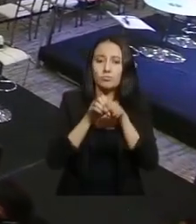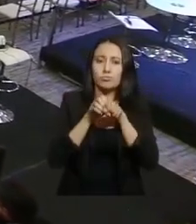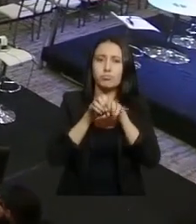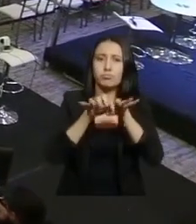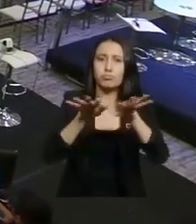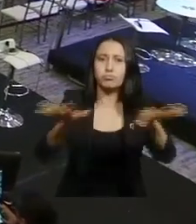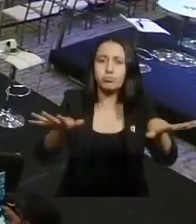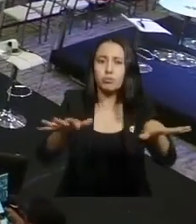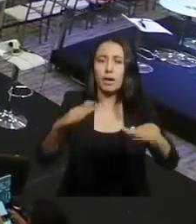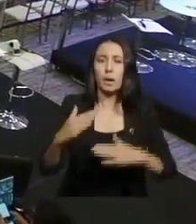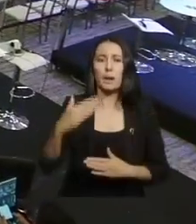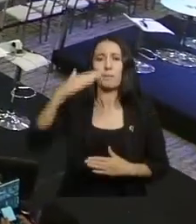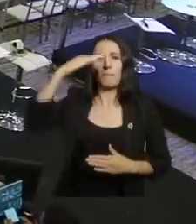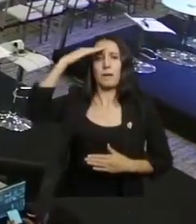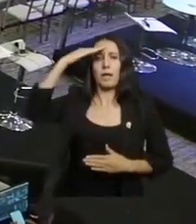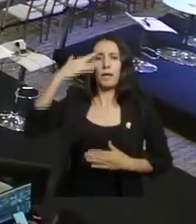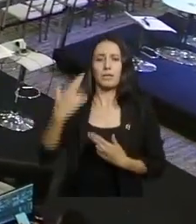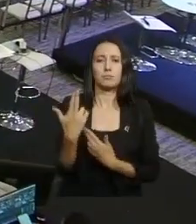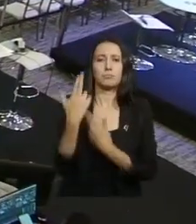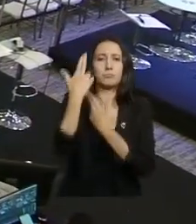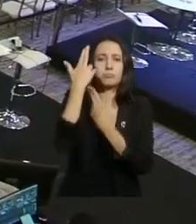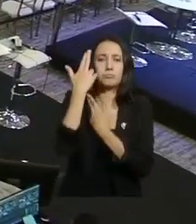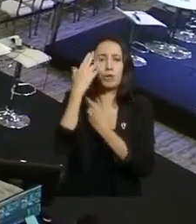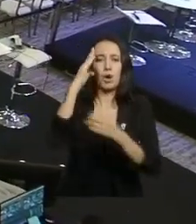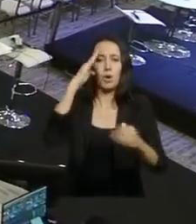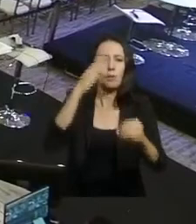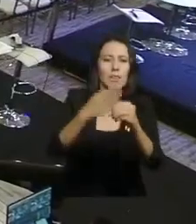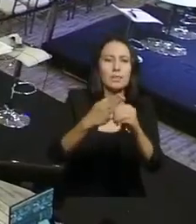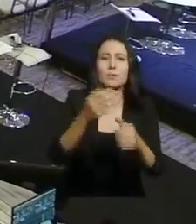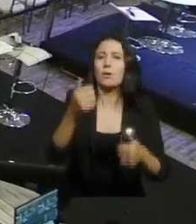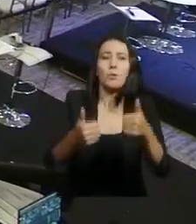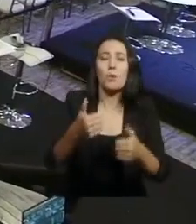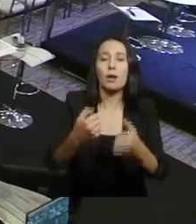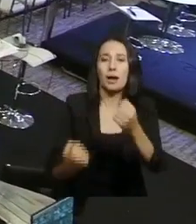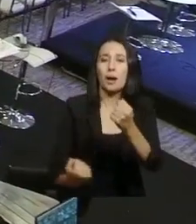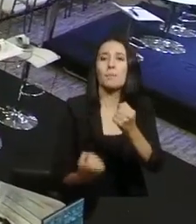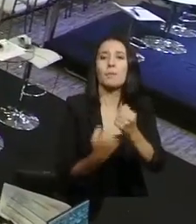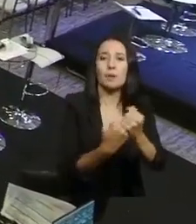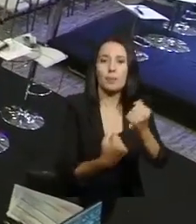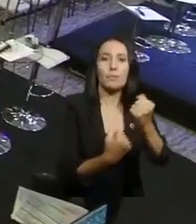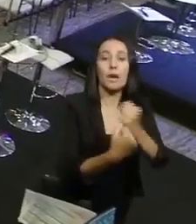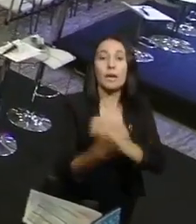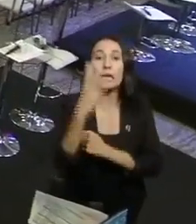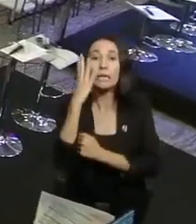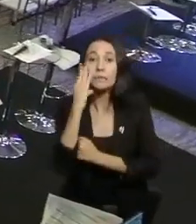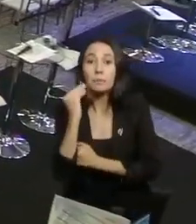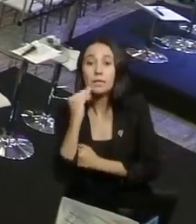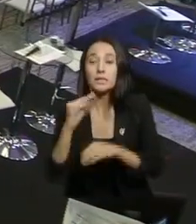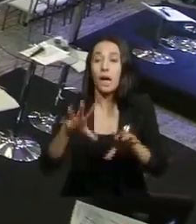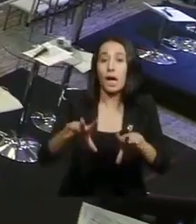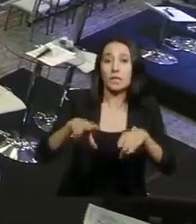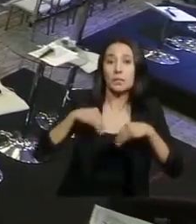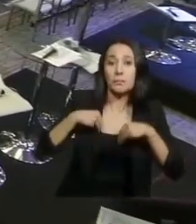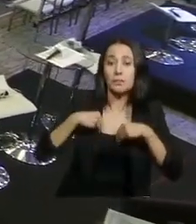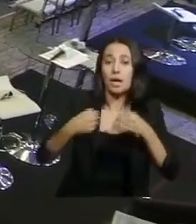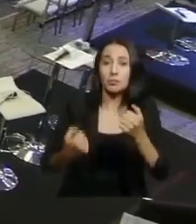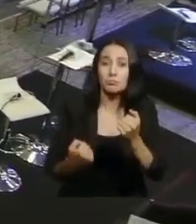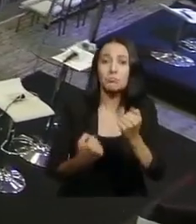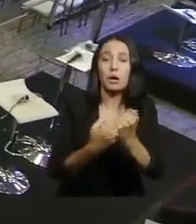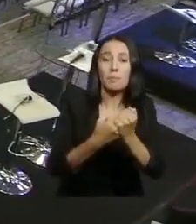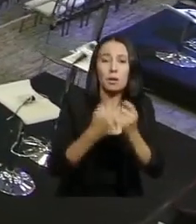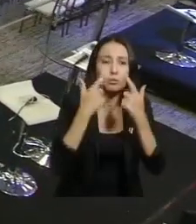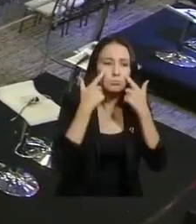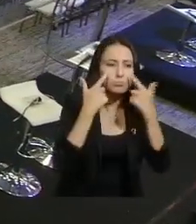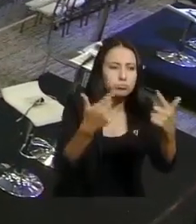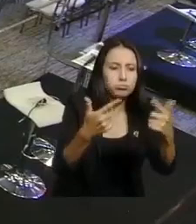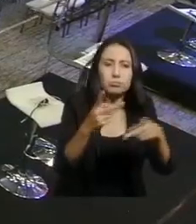señores generales de las Fuerzas Armadas a fin de que puedan apoyar con su experiencia y apoyar a los comandos operacionales en